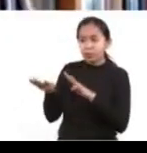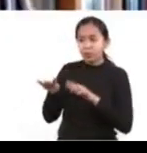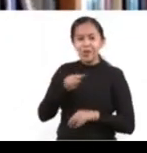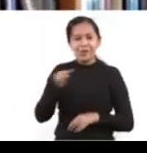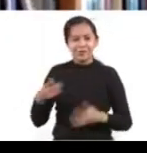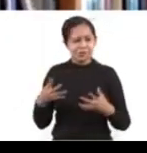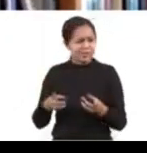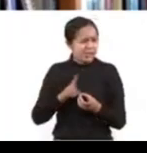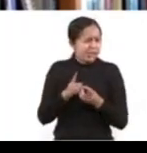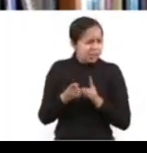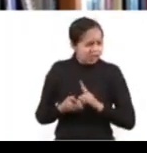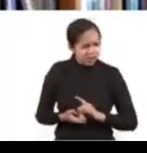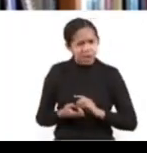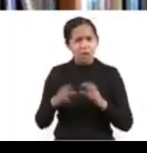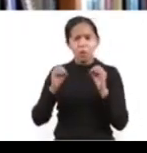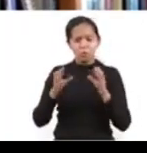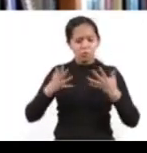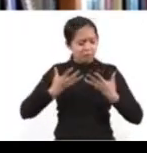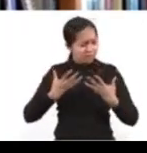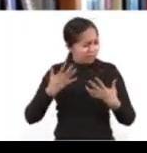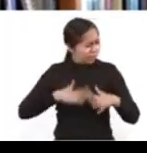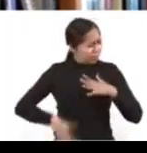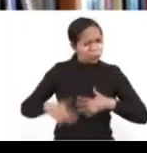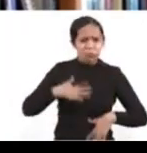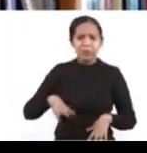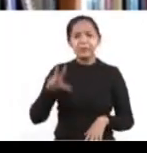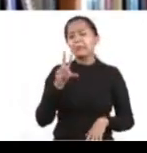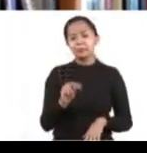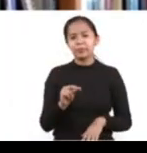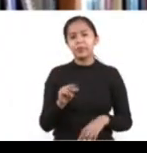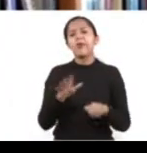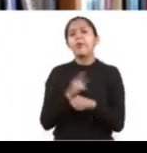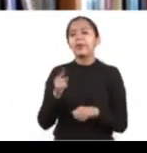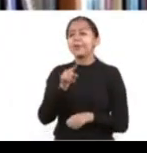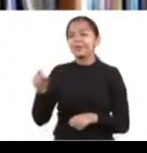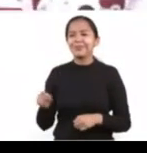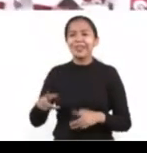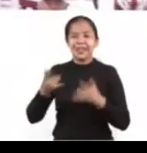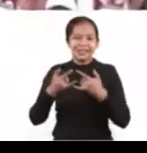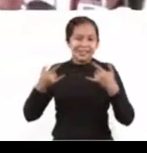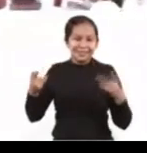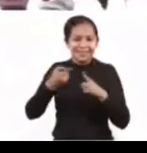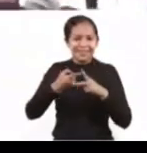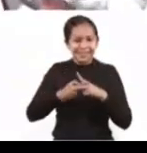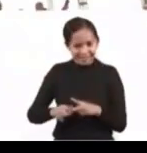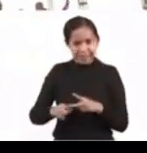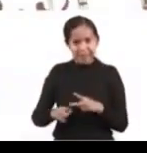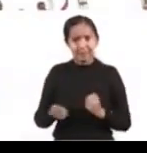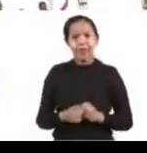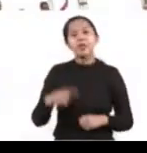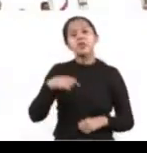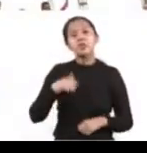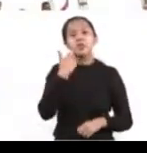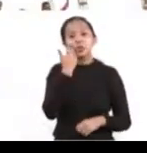ánimo ni que el cansancio sea mayor a su voluntad, porque están a punto de hacer historia. Así que